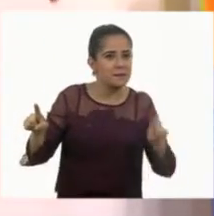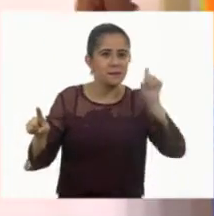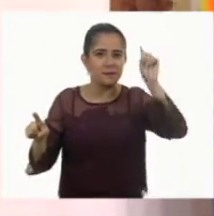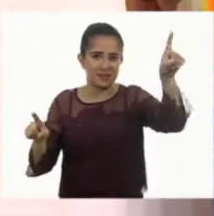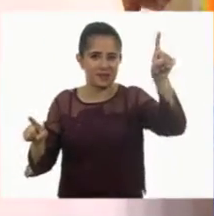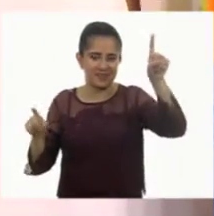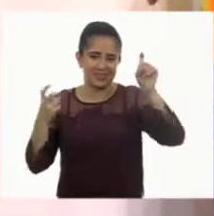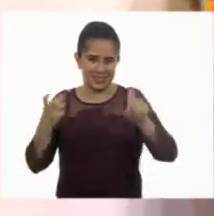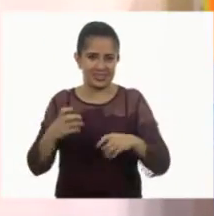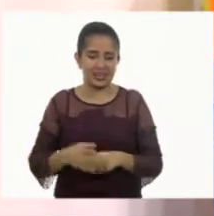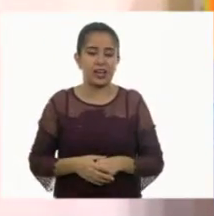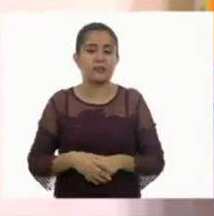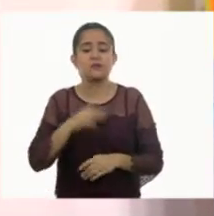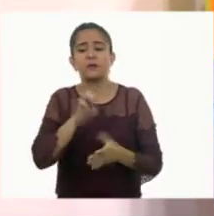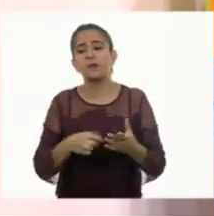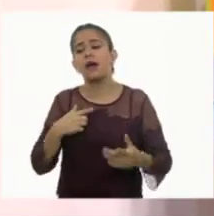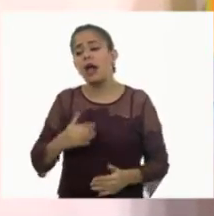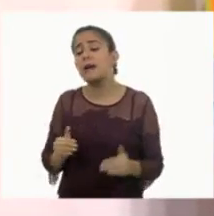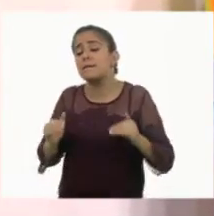mismo decir empate, ¿sí?